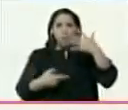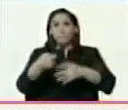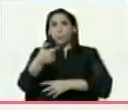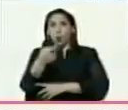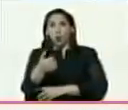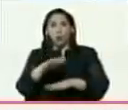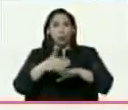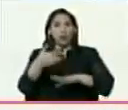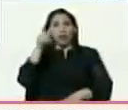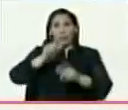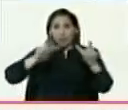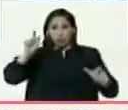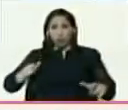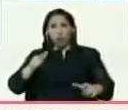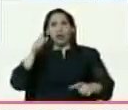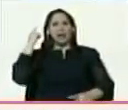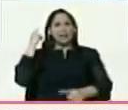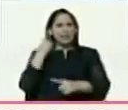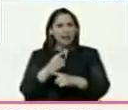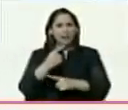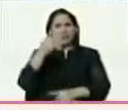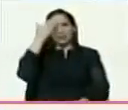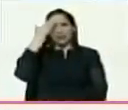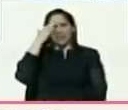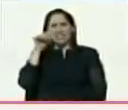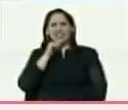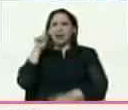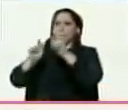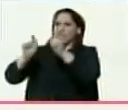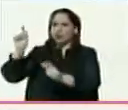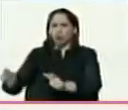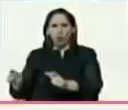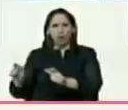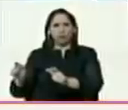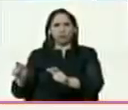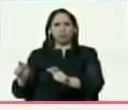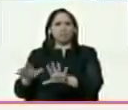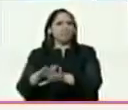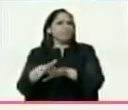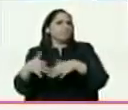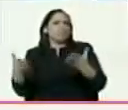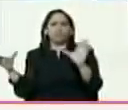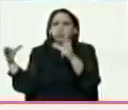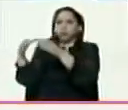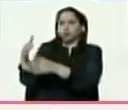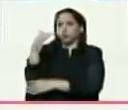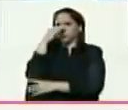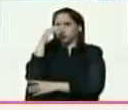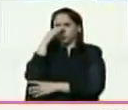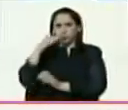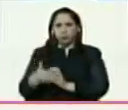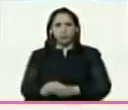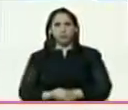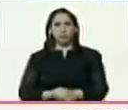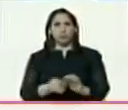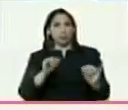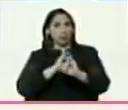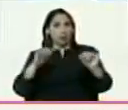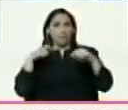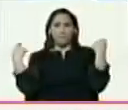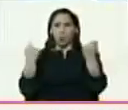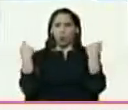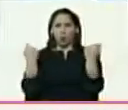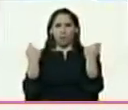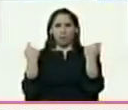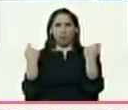saber quiénes son estos sujetos qué banda criminal ya popularmente